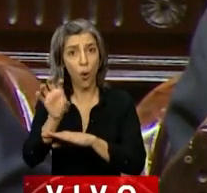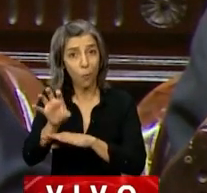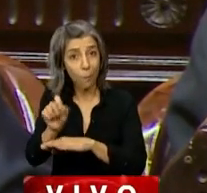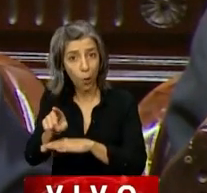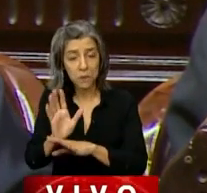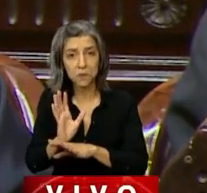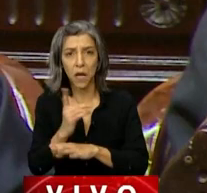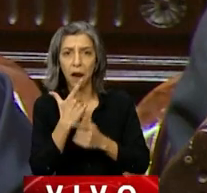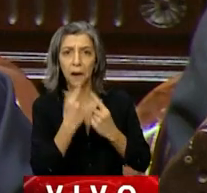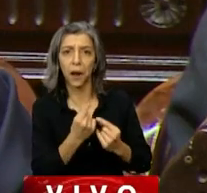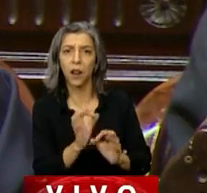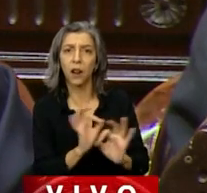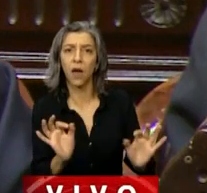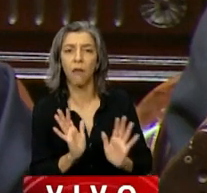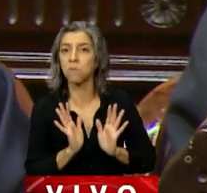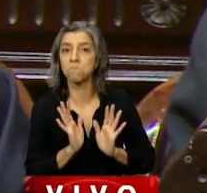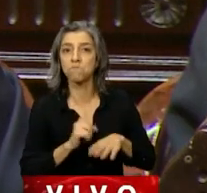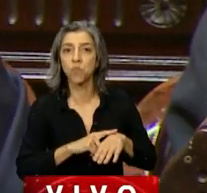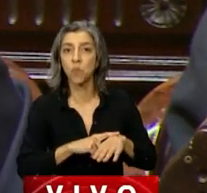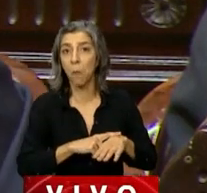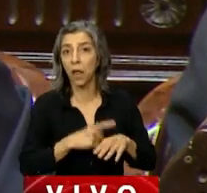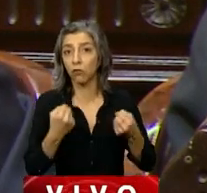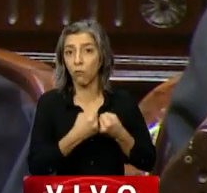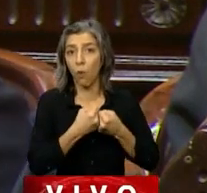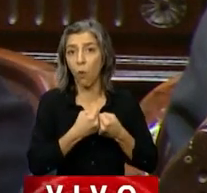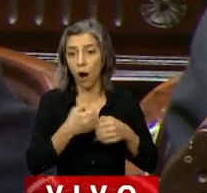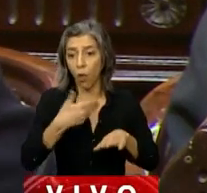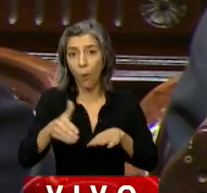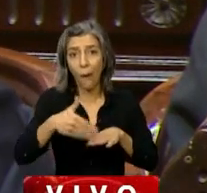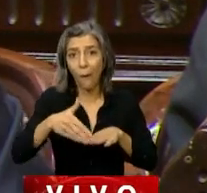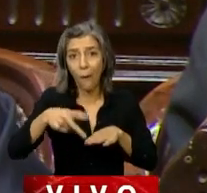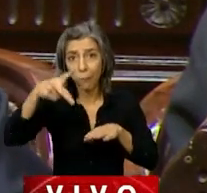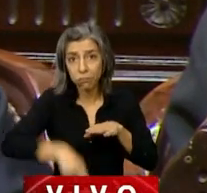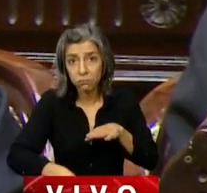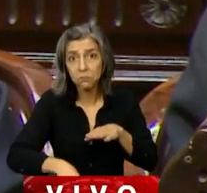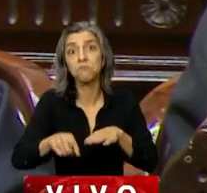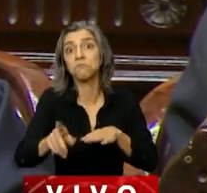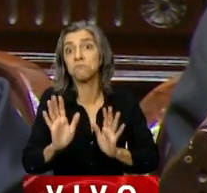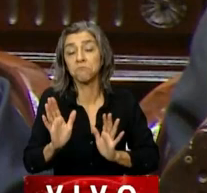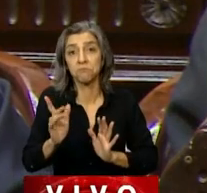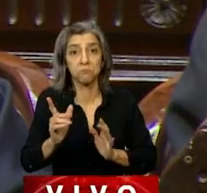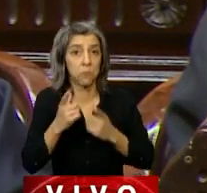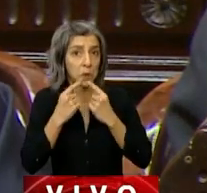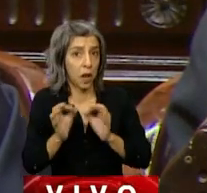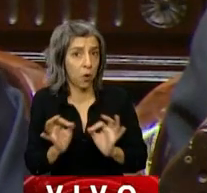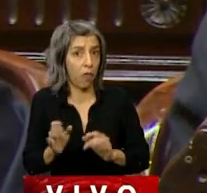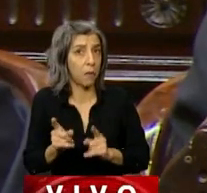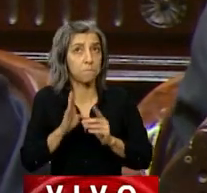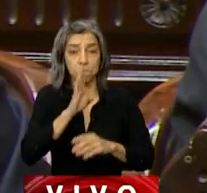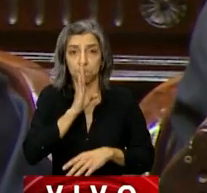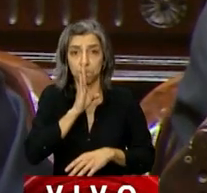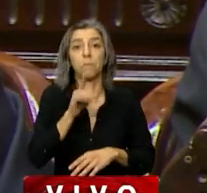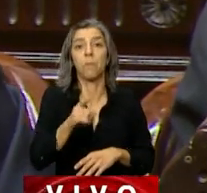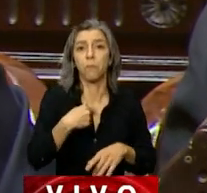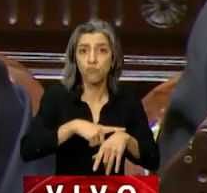nada para que no se venciera el acuerdo anterior, que encima tenía y contaba con una cláusula que, por simple